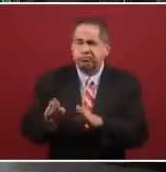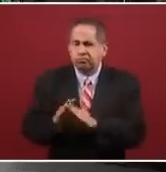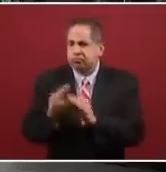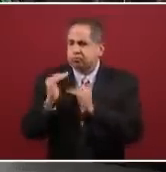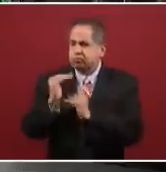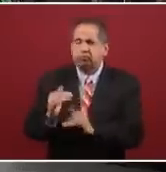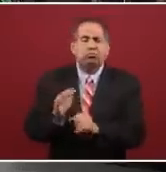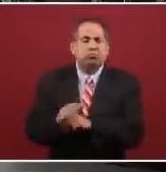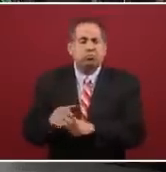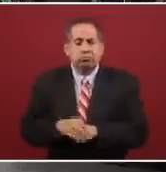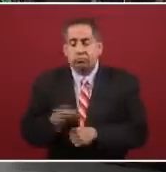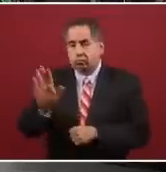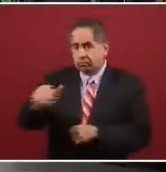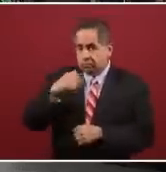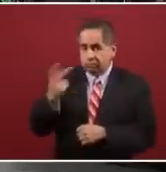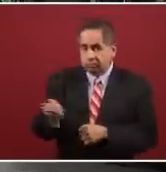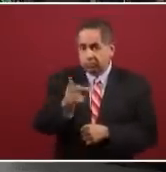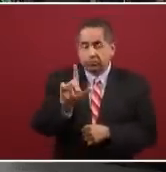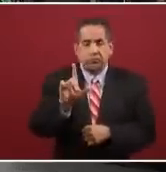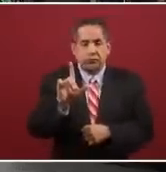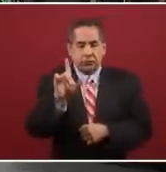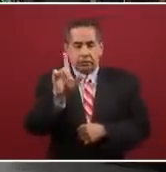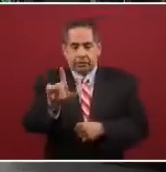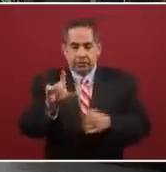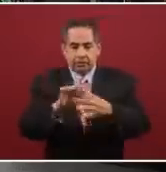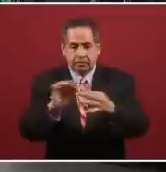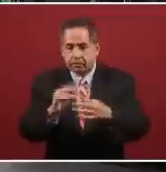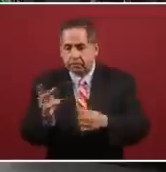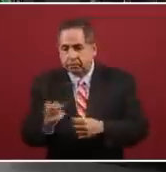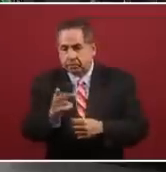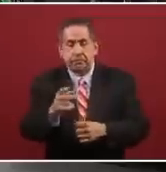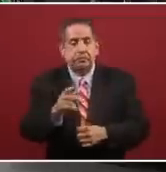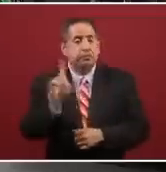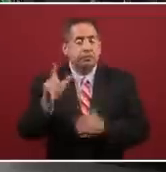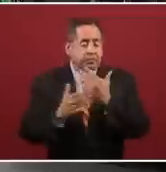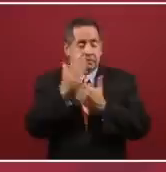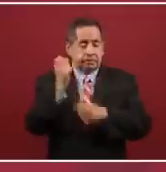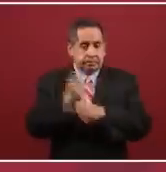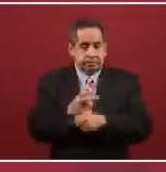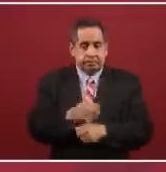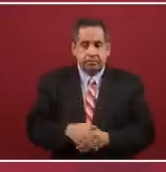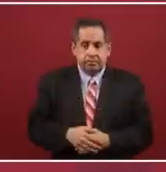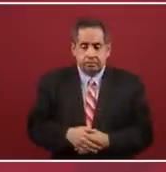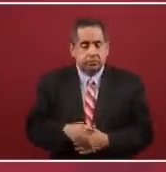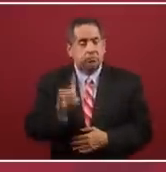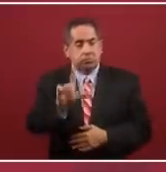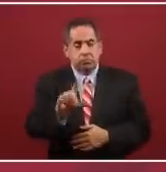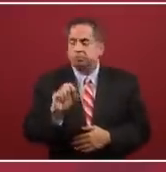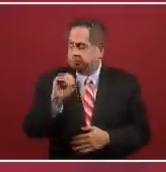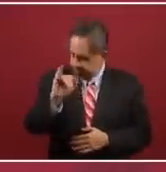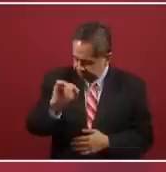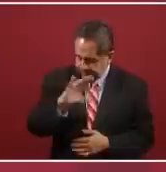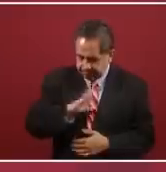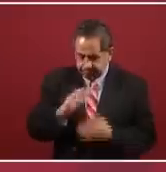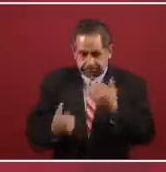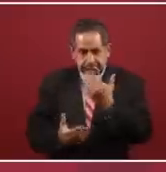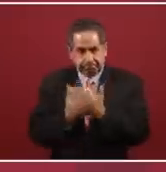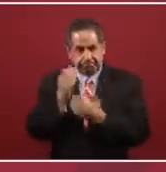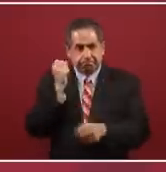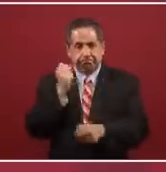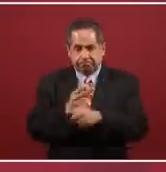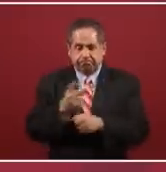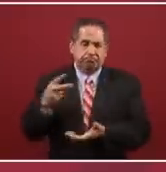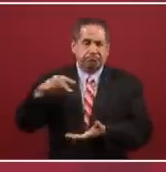también va a haber mañanera el próximo lunes. Bueno, sí va a haber mañaneras el próximo lunes.